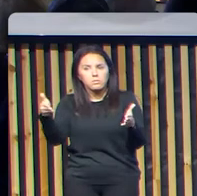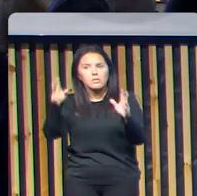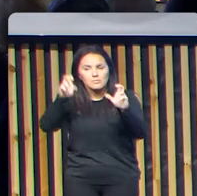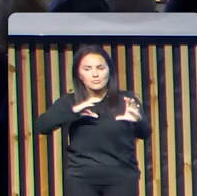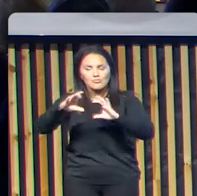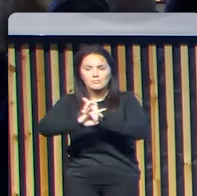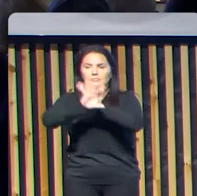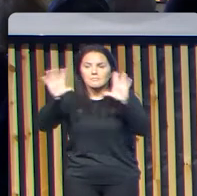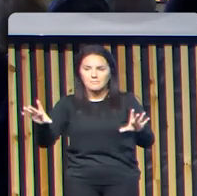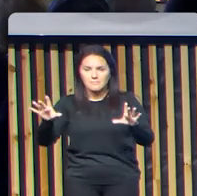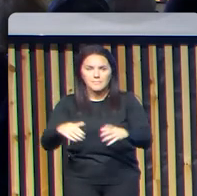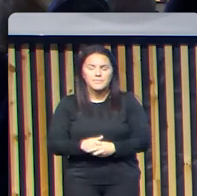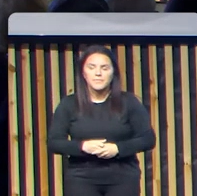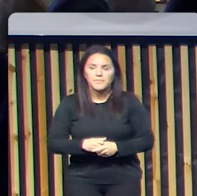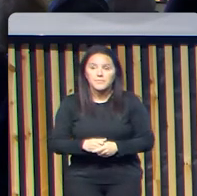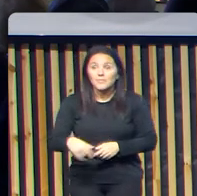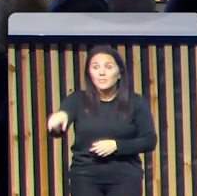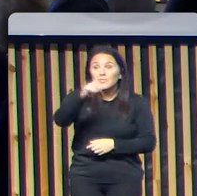este sentido imaginaos